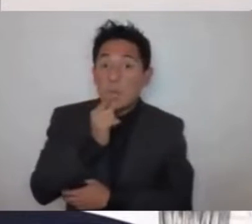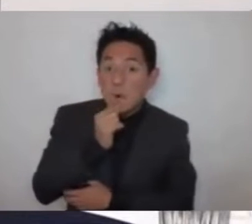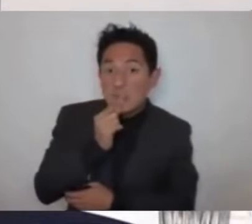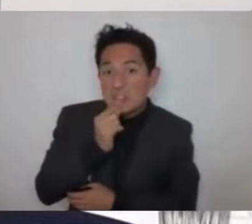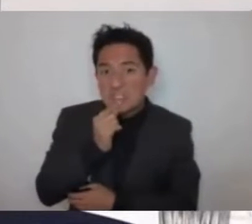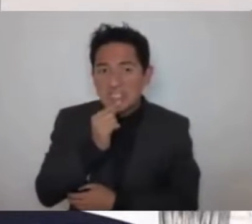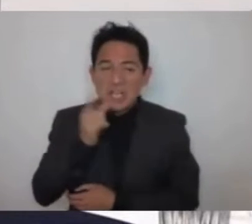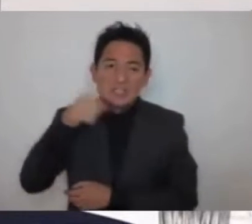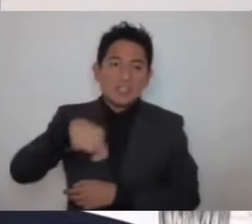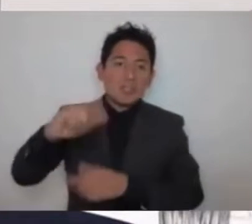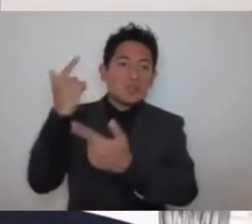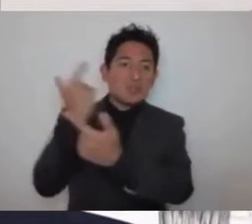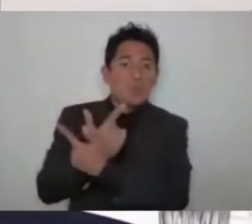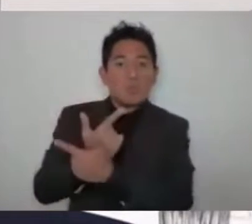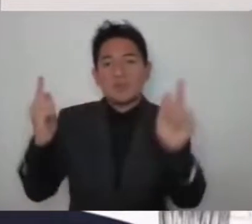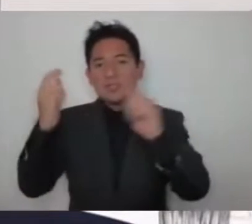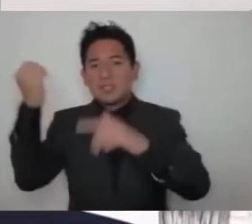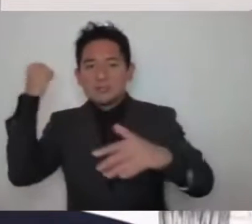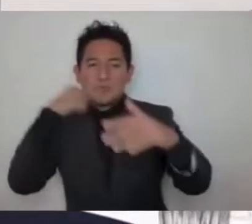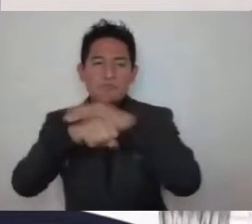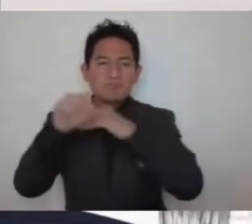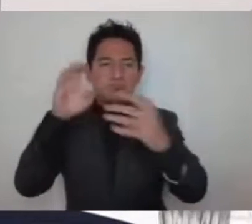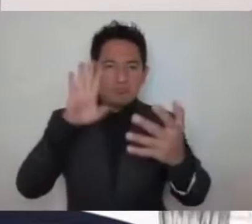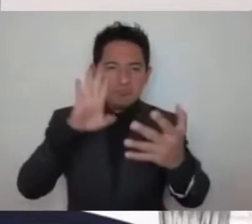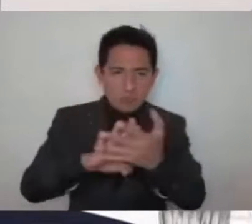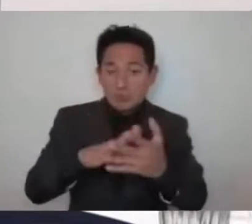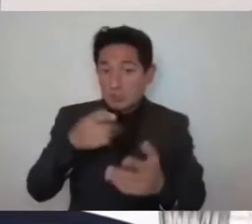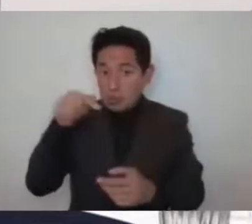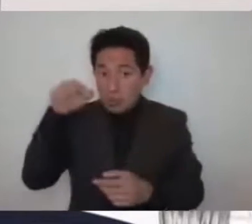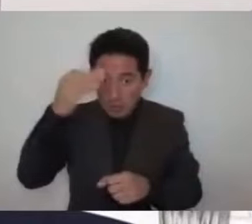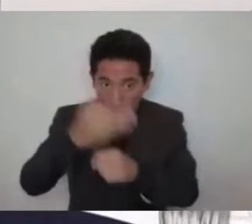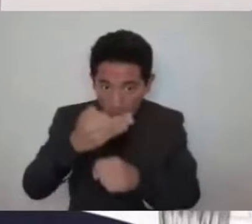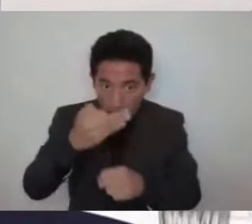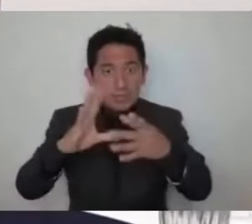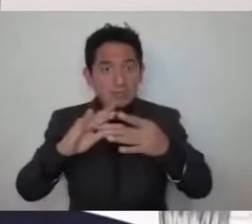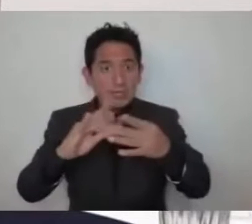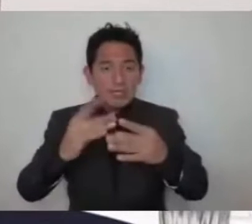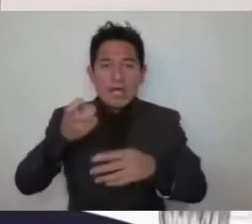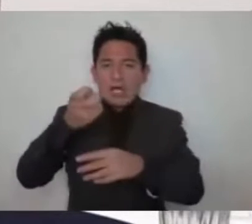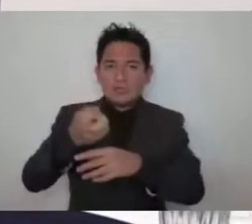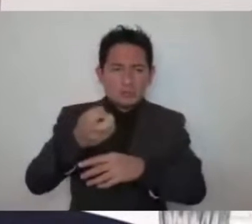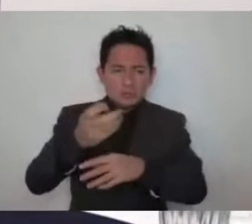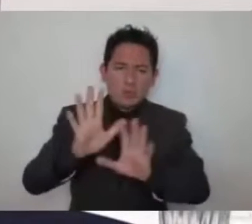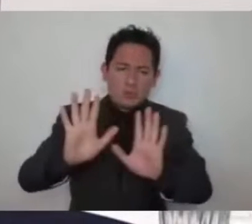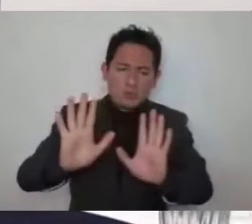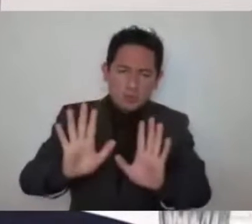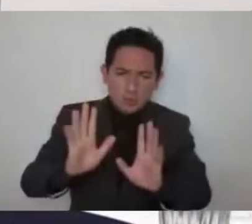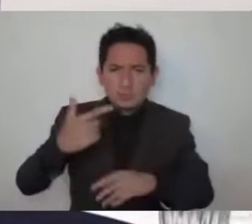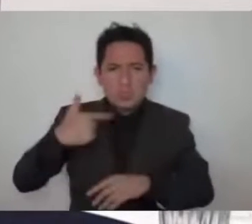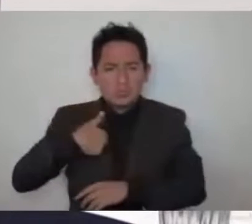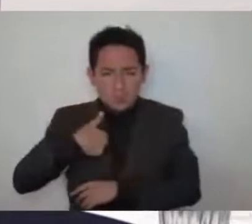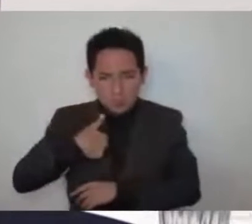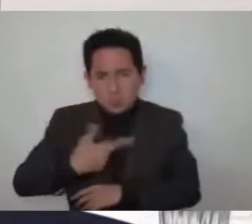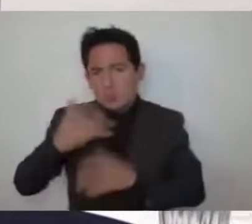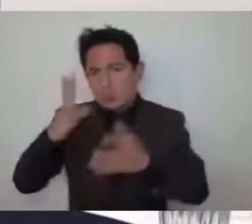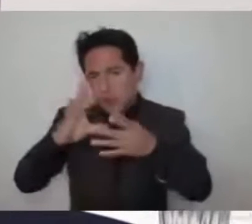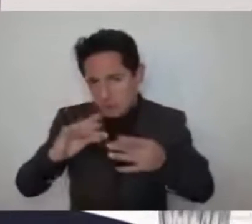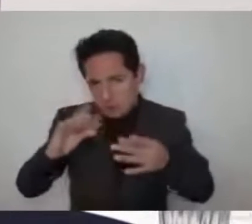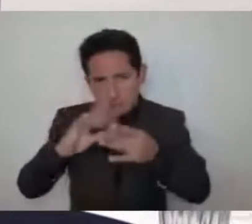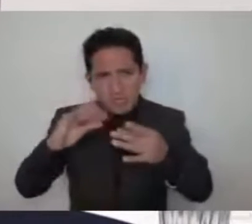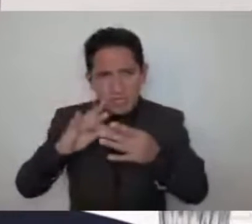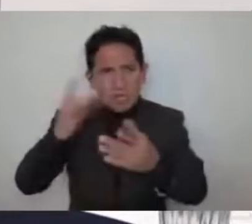existido en nuestro país y la arbitrariedad en la investigación y persecución de delitos y efectivamente si